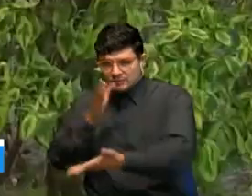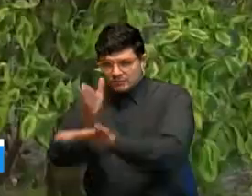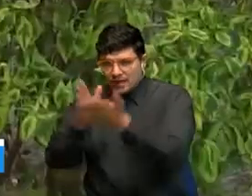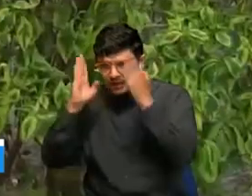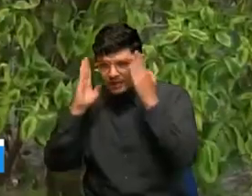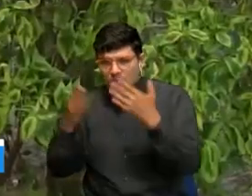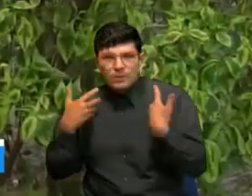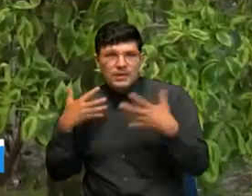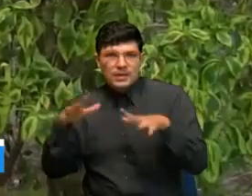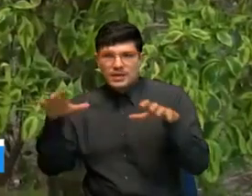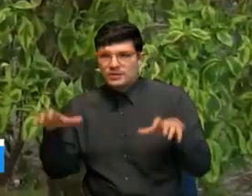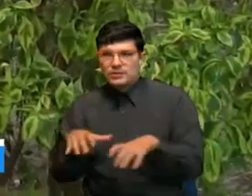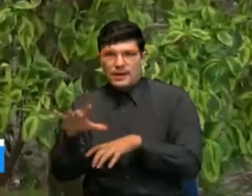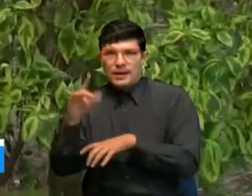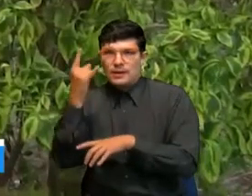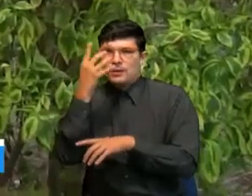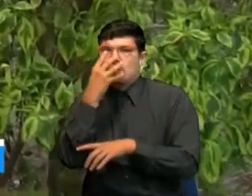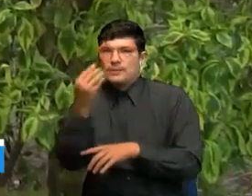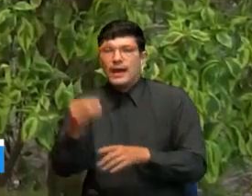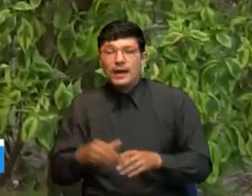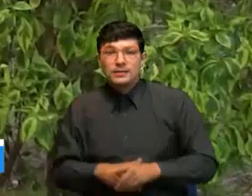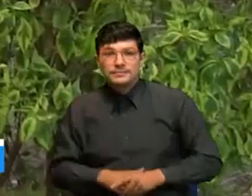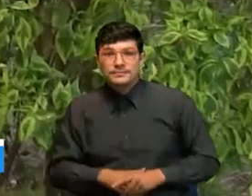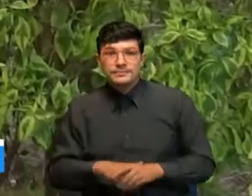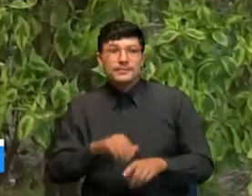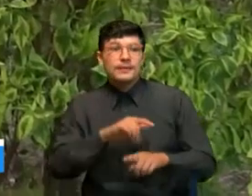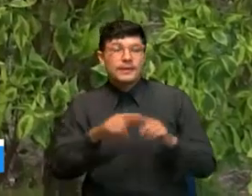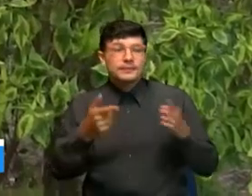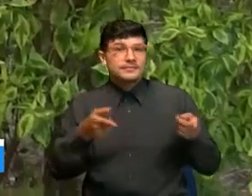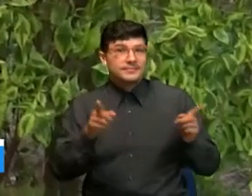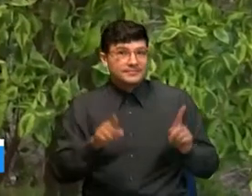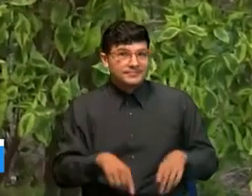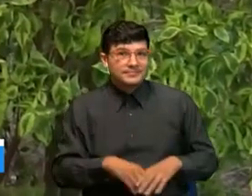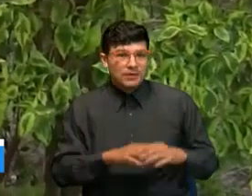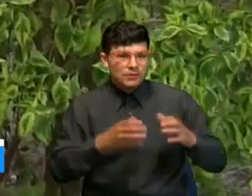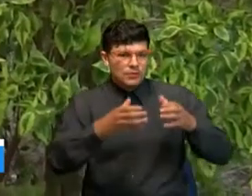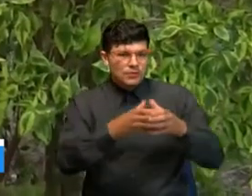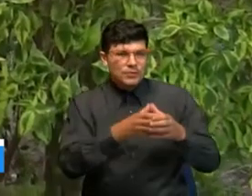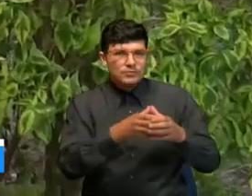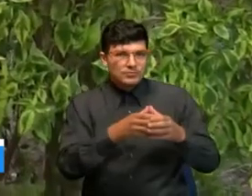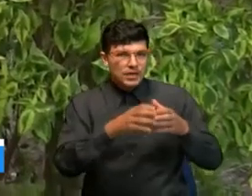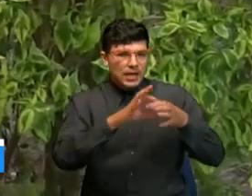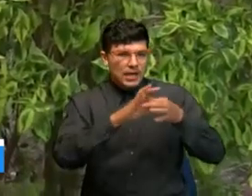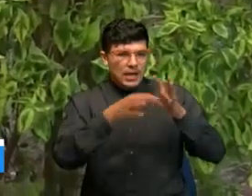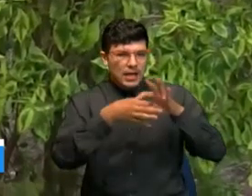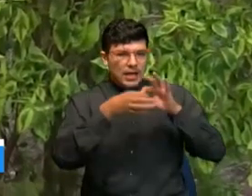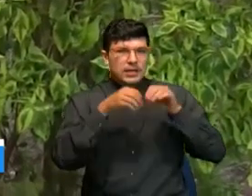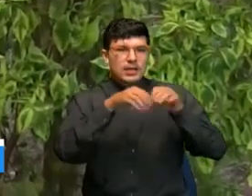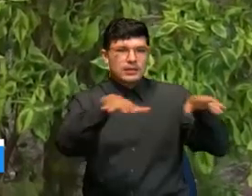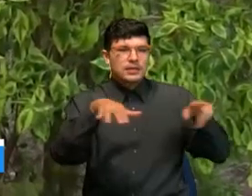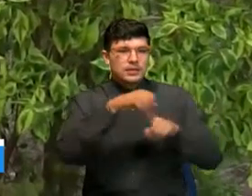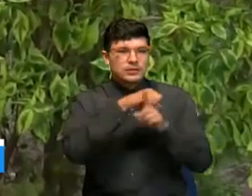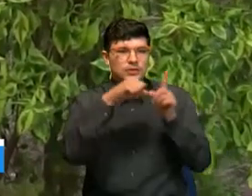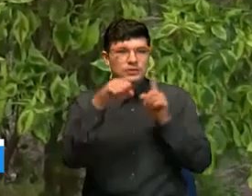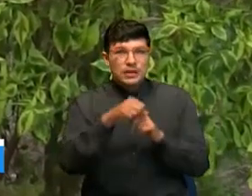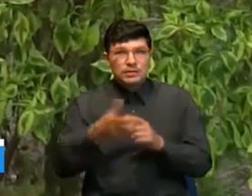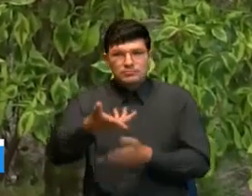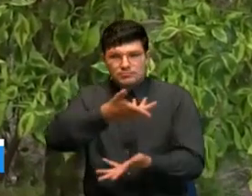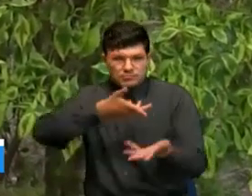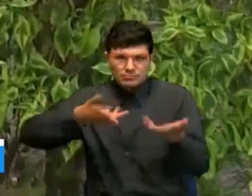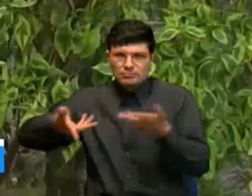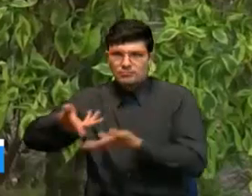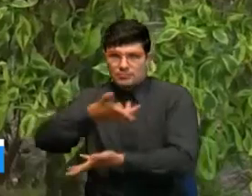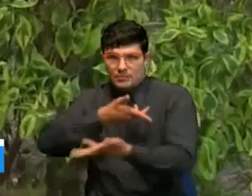delictiva igualmente se conformó un grupo en las redes sociales para que haya inter actualidad